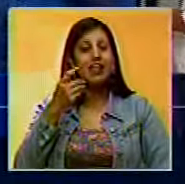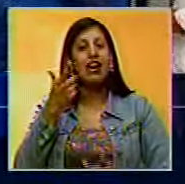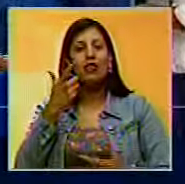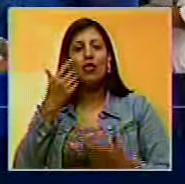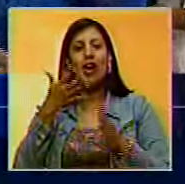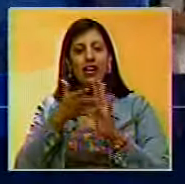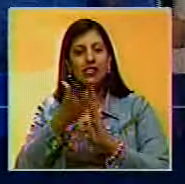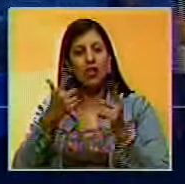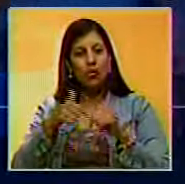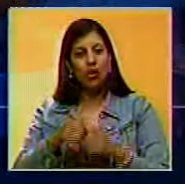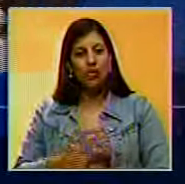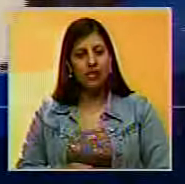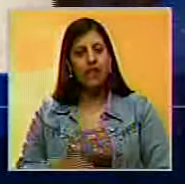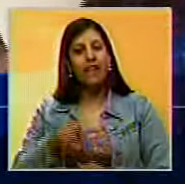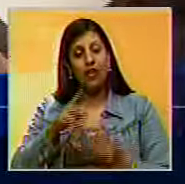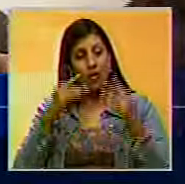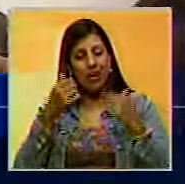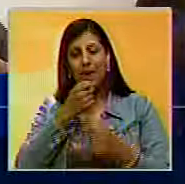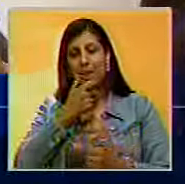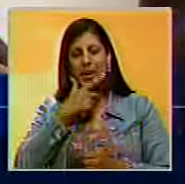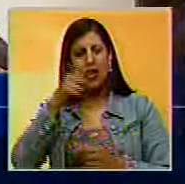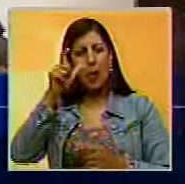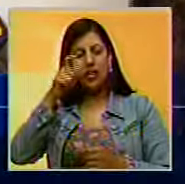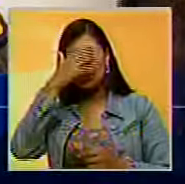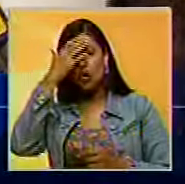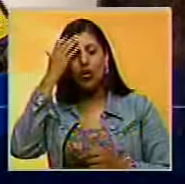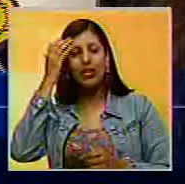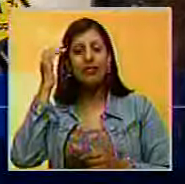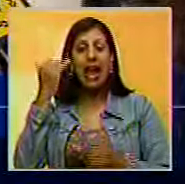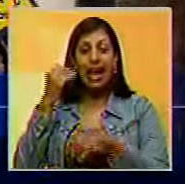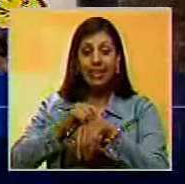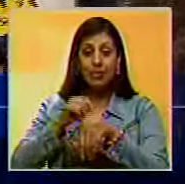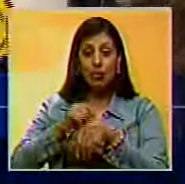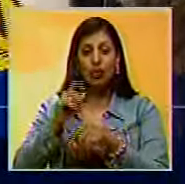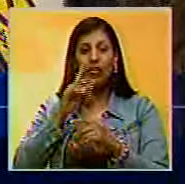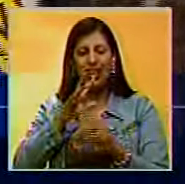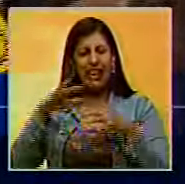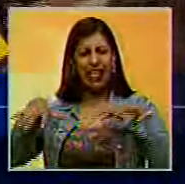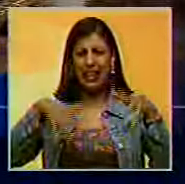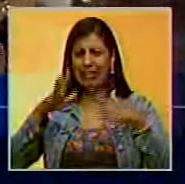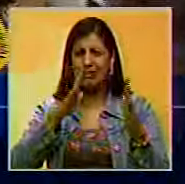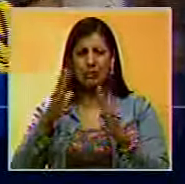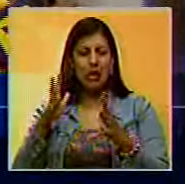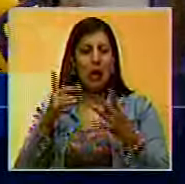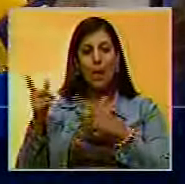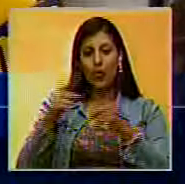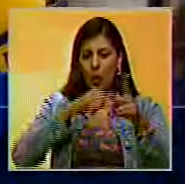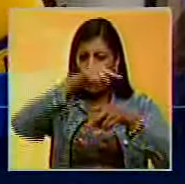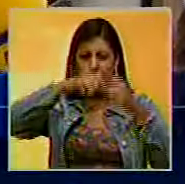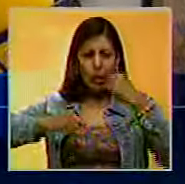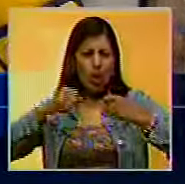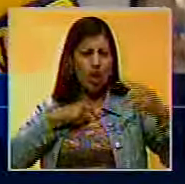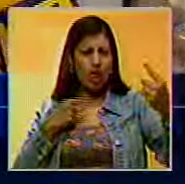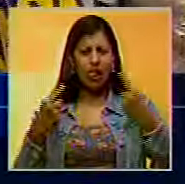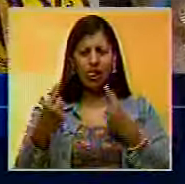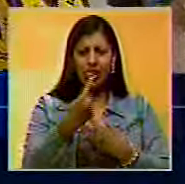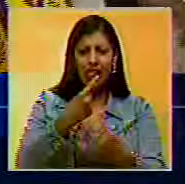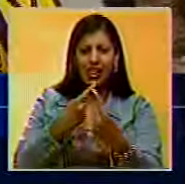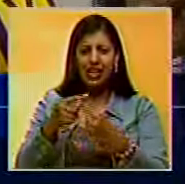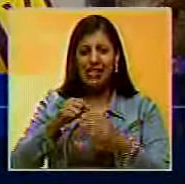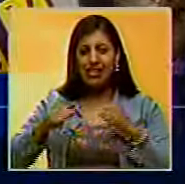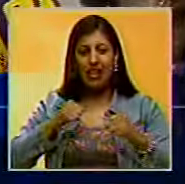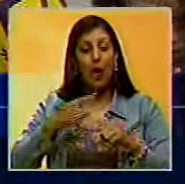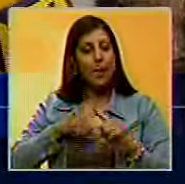¿Cómo estuvo la energía en el escenario? Oye, sumamente rico, mucha adrenalina. Como acabo de decir ahorita, hay un desorden aquí ordenado porque todo el mundo corriendo, todo con la adrenalina